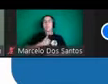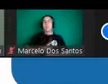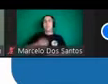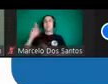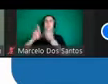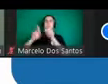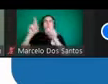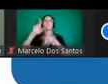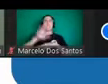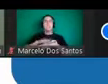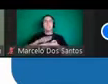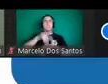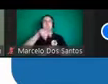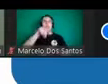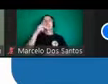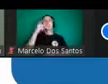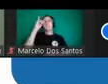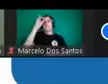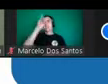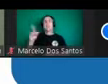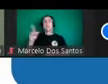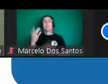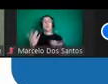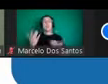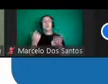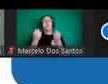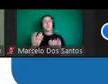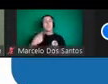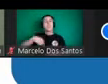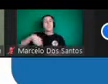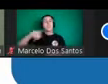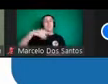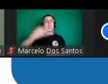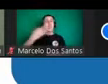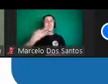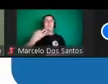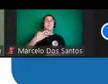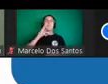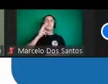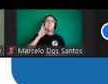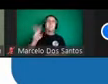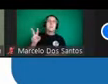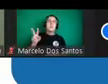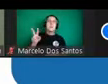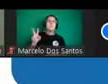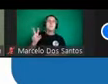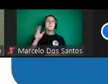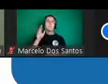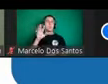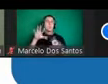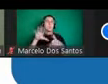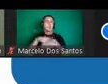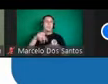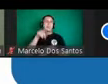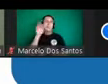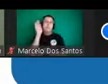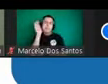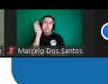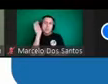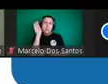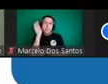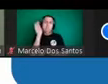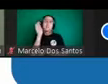encontrar esa empatía y esa necesaria capacidad de escuchar y de observar un poco a los